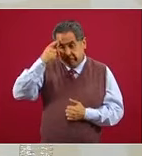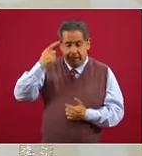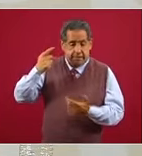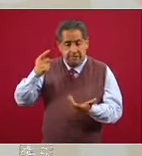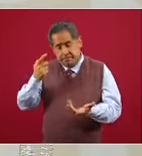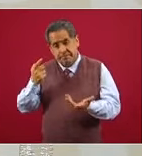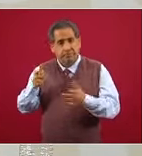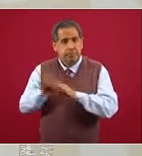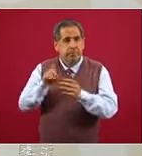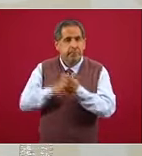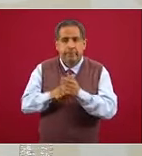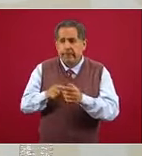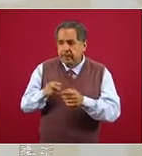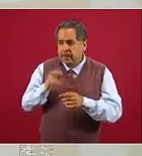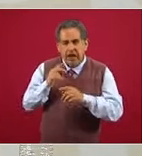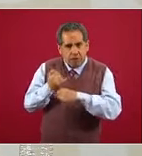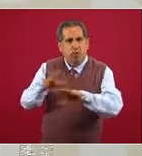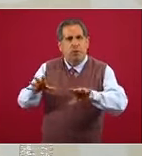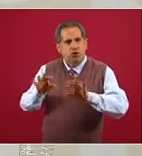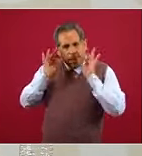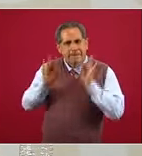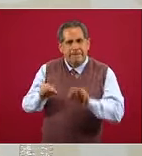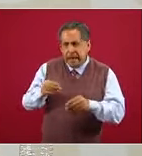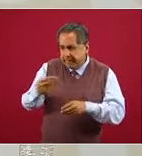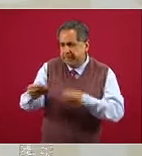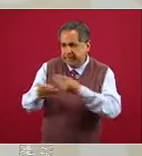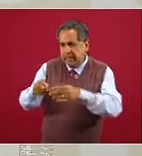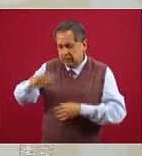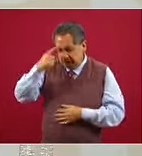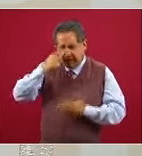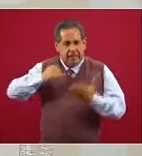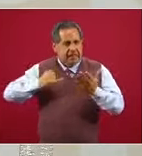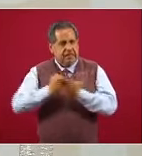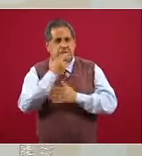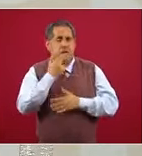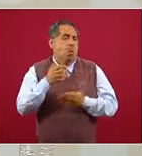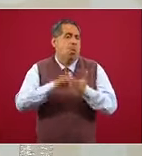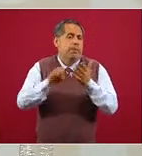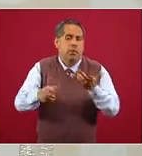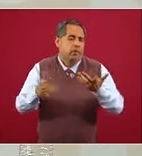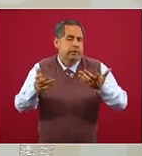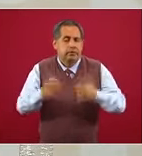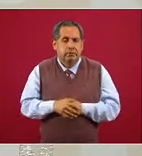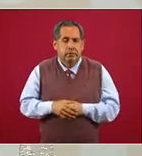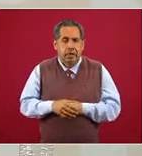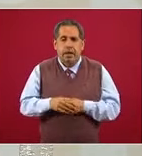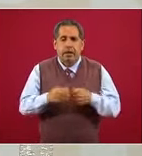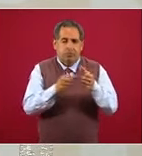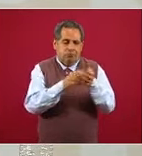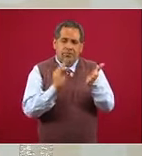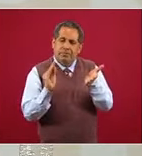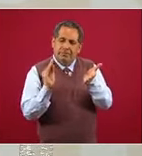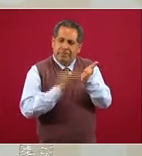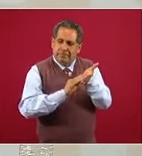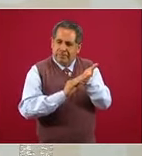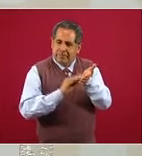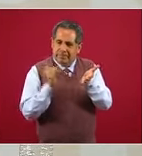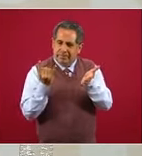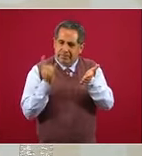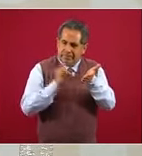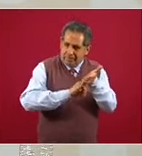darles la mejor de las informaciones para la toma de decisiones. Por ejemplo, el etiquetado, el